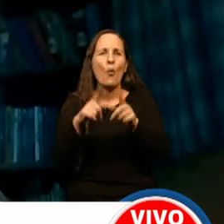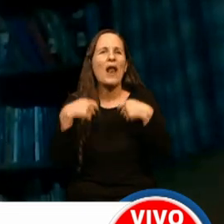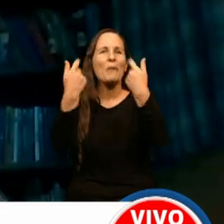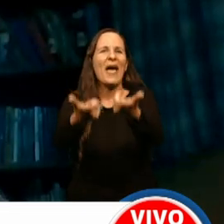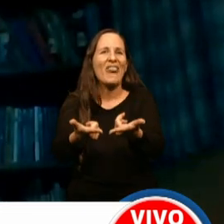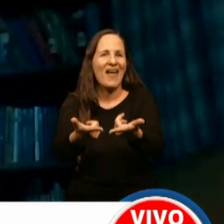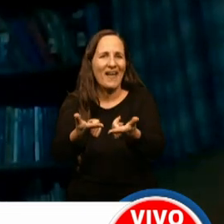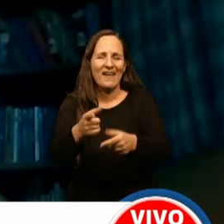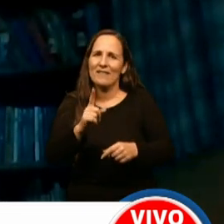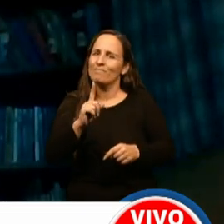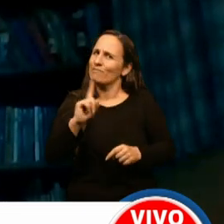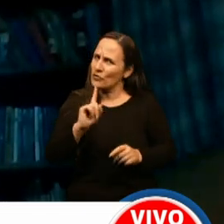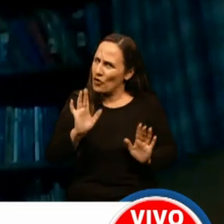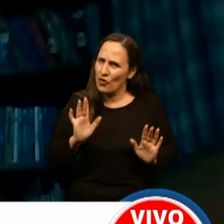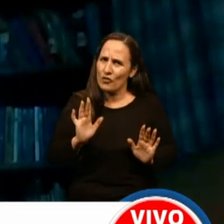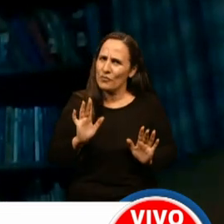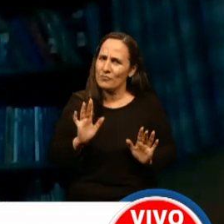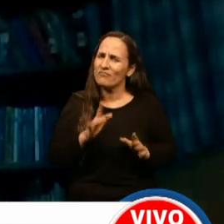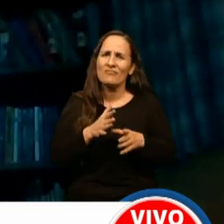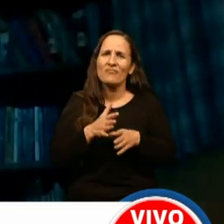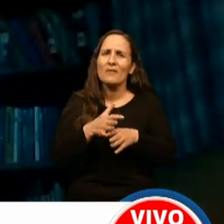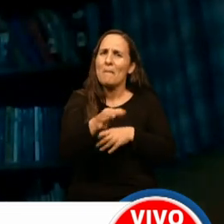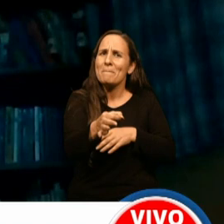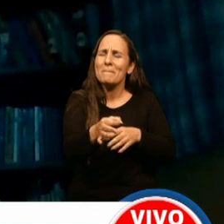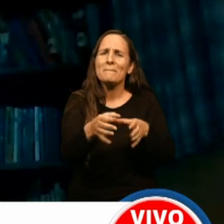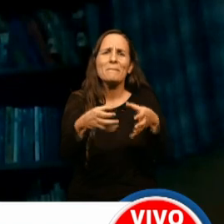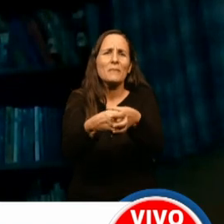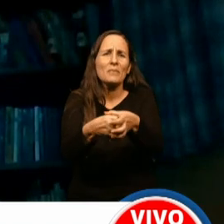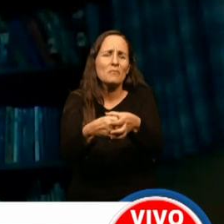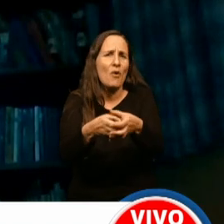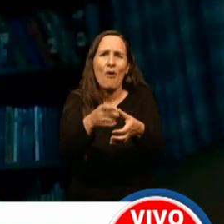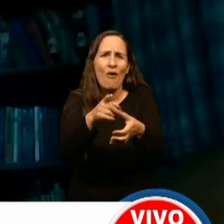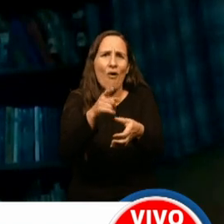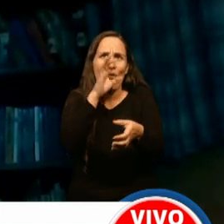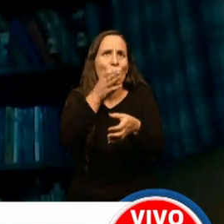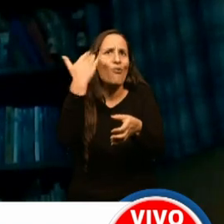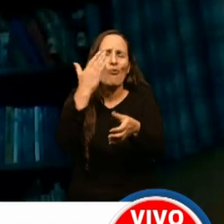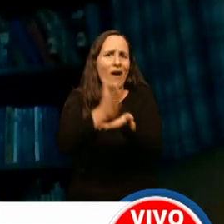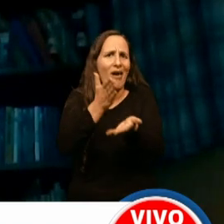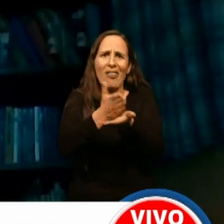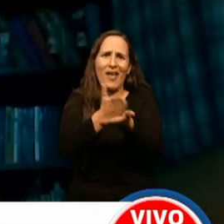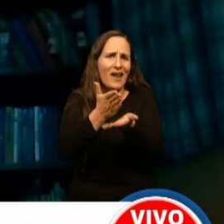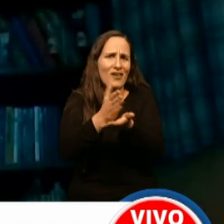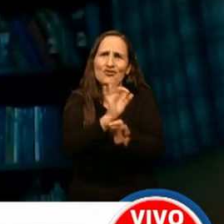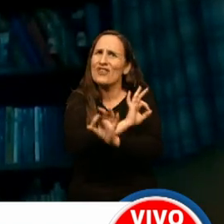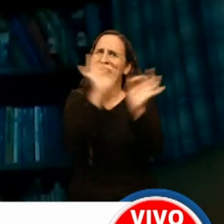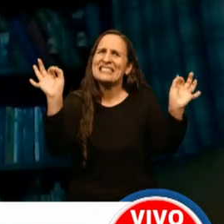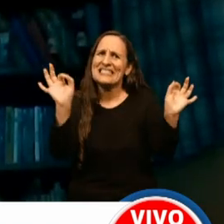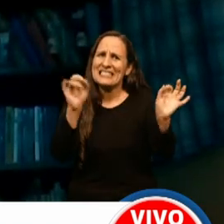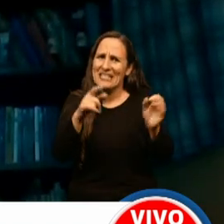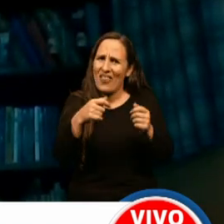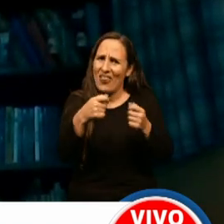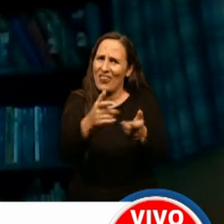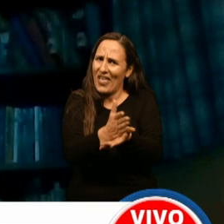derecho y estamos hablando de una minoría que no accedió a los derechos a ningún derecho una minoría